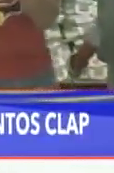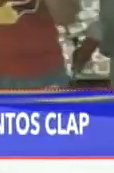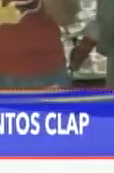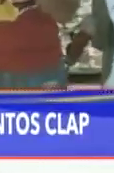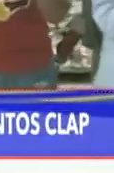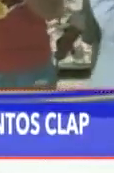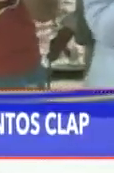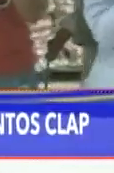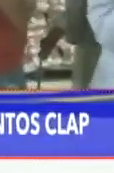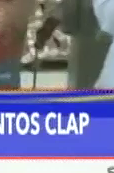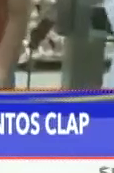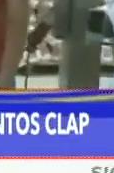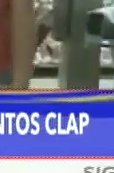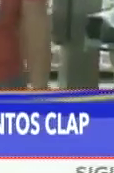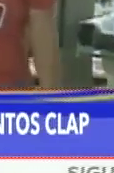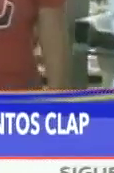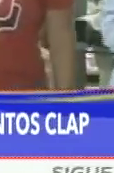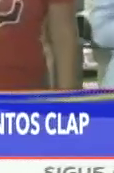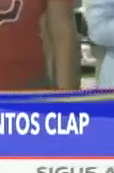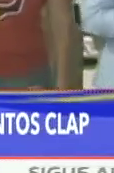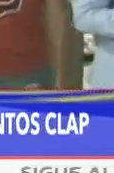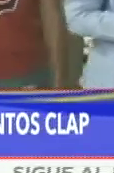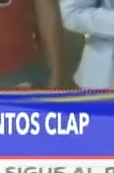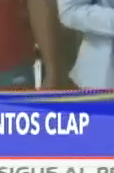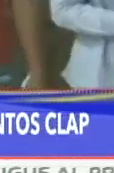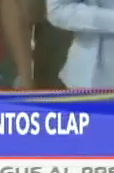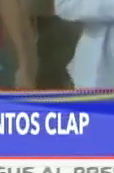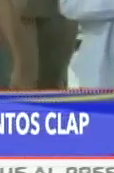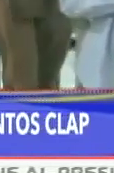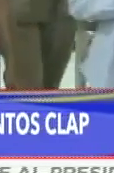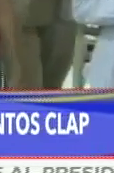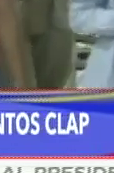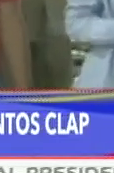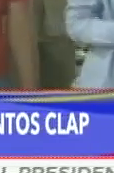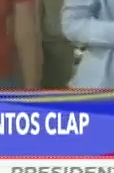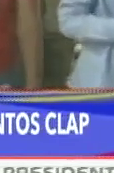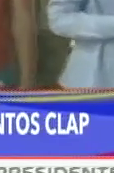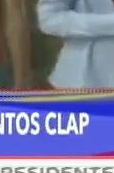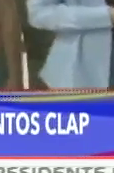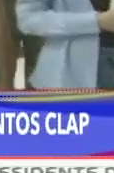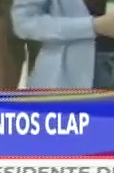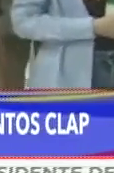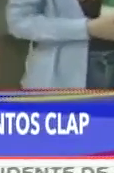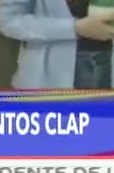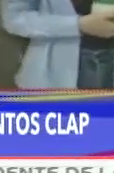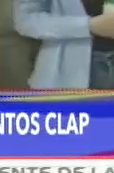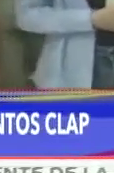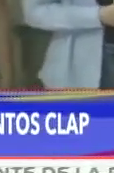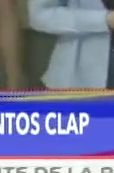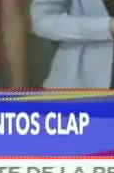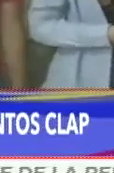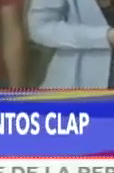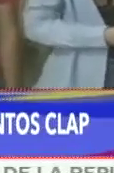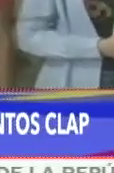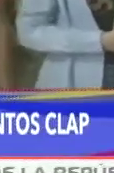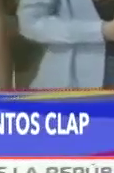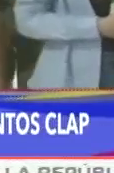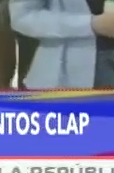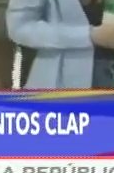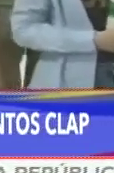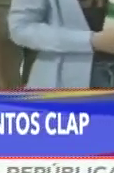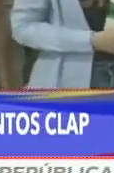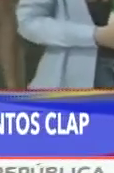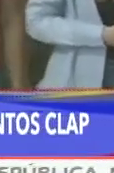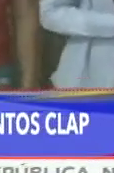Hoy junto a ustedes celebramos una nueva victoria. Cojedes se incorpora a la producción de combos CLAT y como lo está viendo y